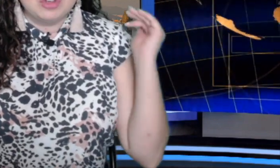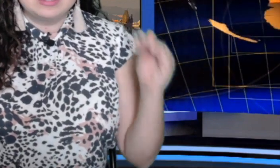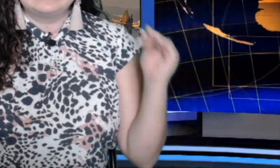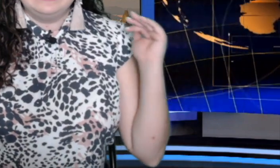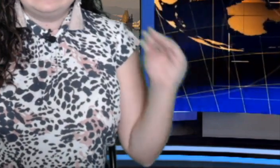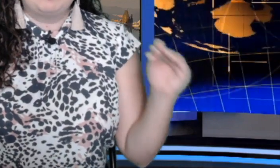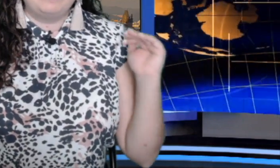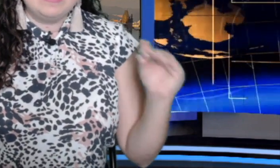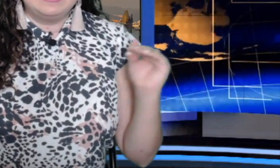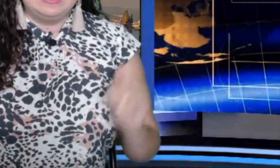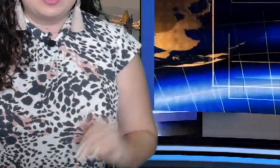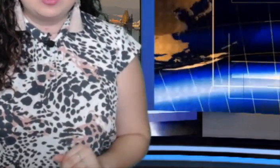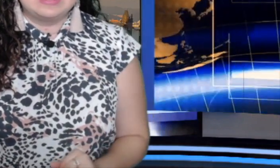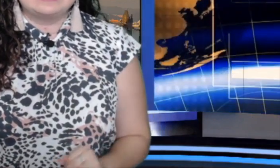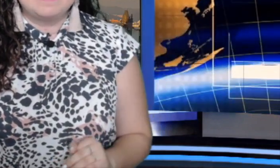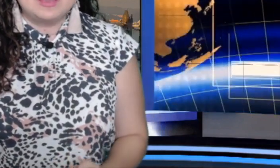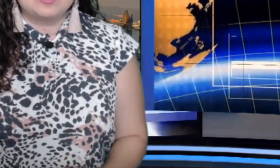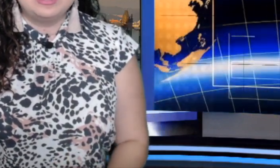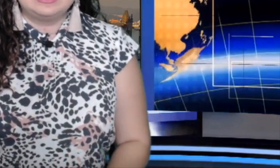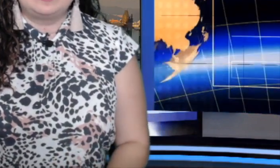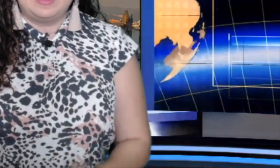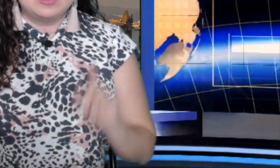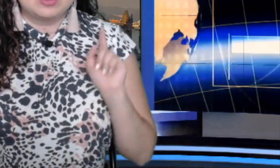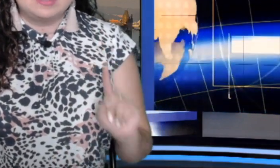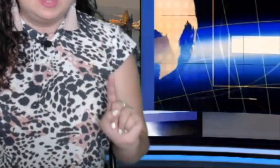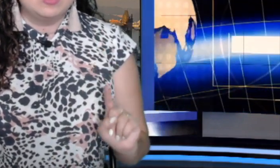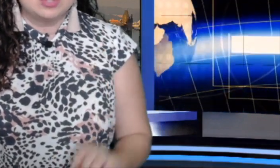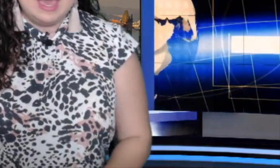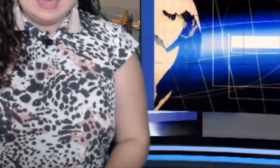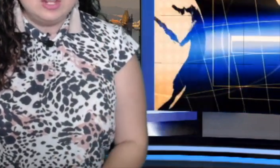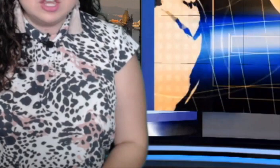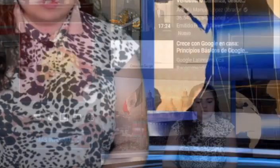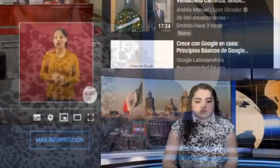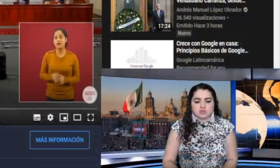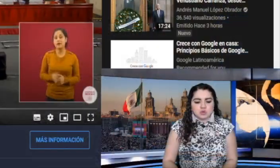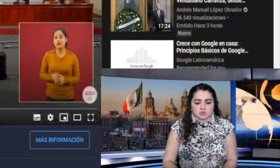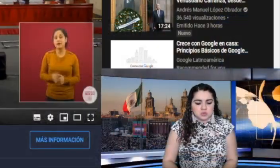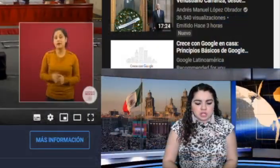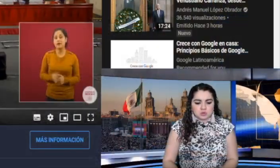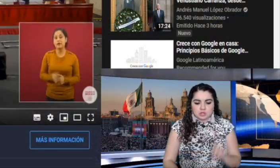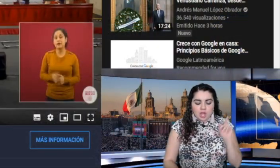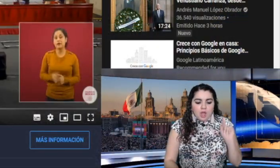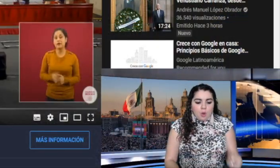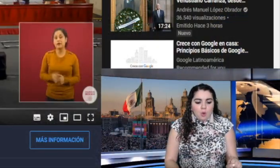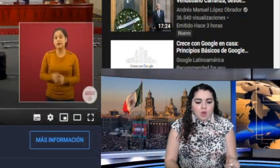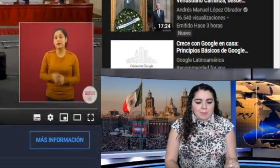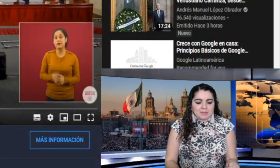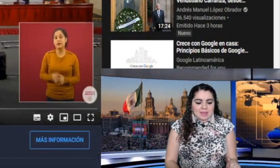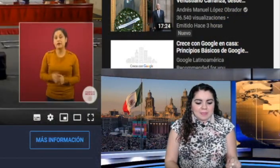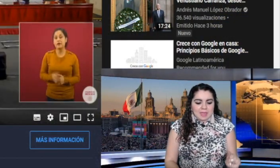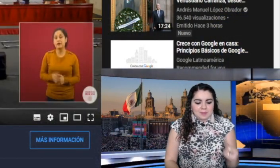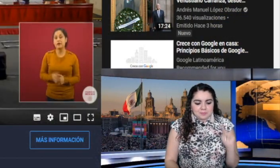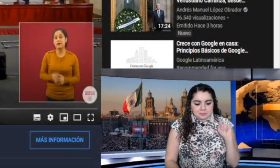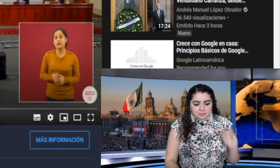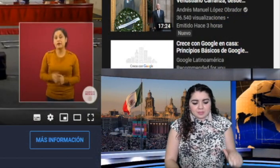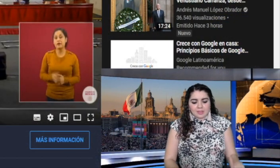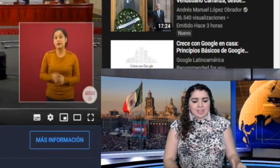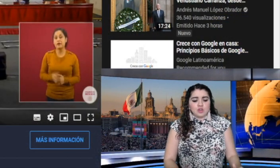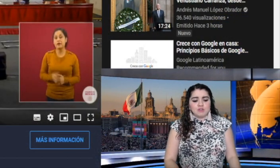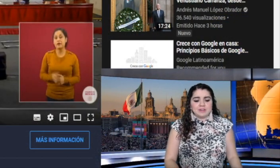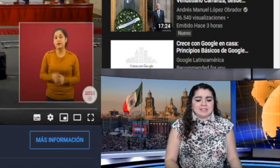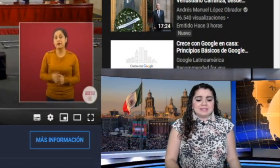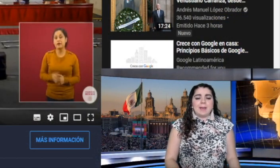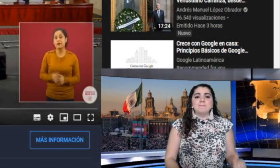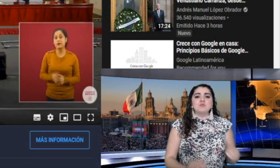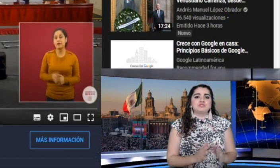federal. Entonces se pueden venir cosas más fuertes para estos estados, y estos no son los únicos. Hugo López-Gatell